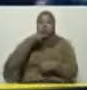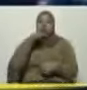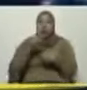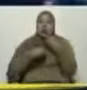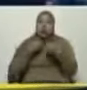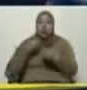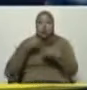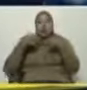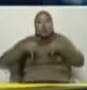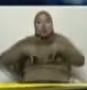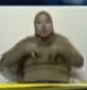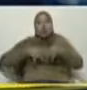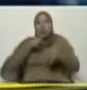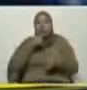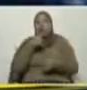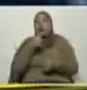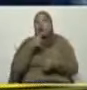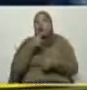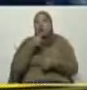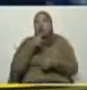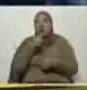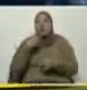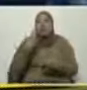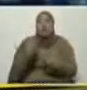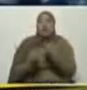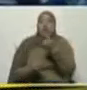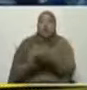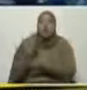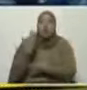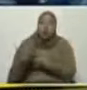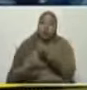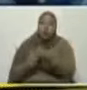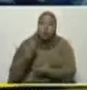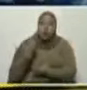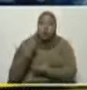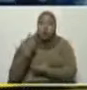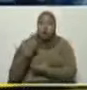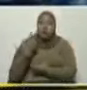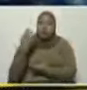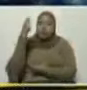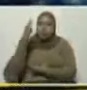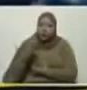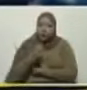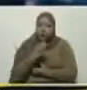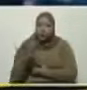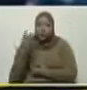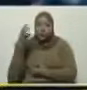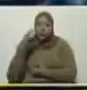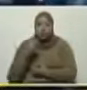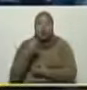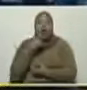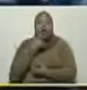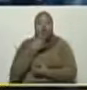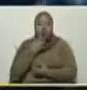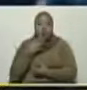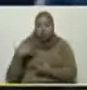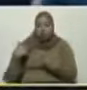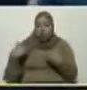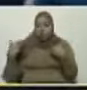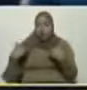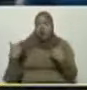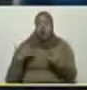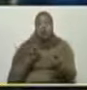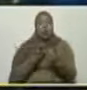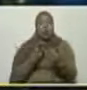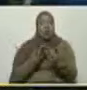vamos con el fuego sagrado prendiendo el fuego sagrado de todo aquel que lo tiene apagado Ah con la